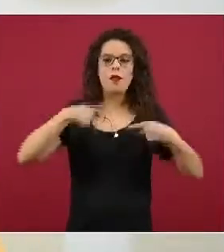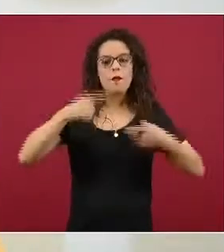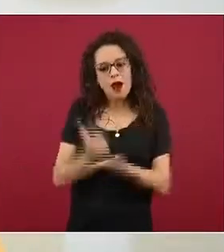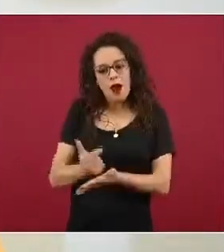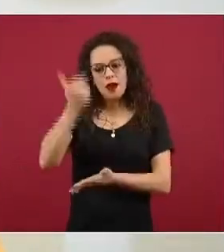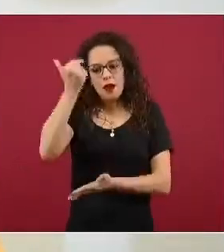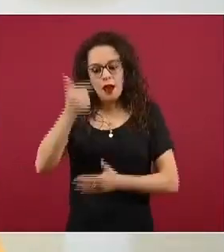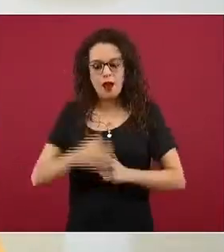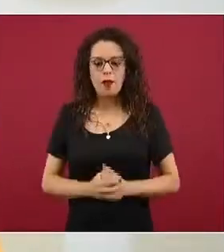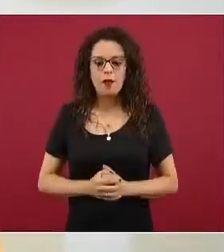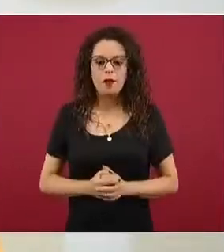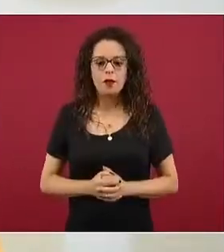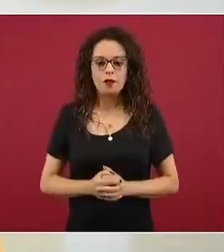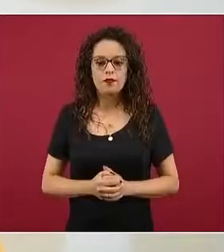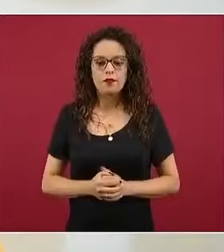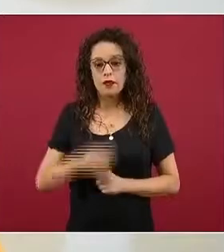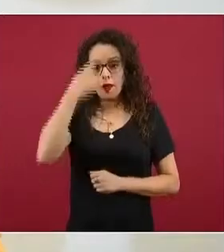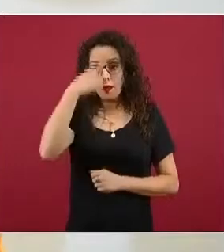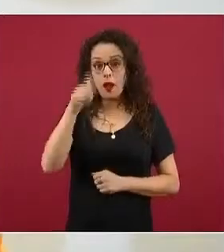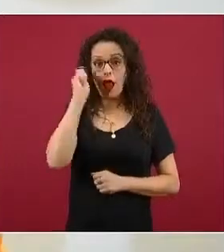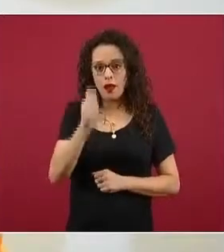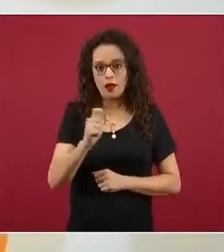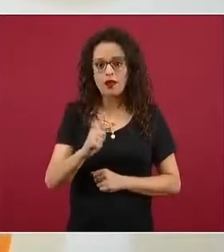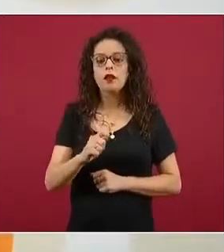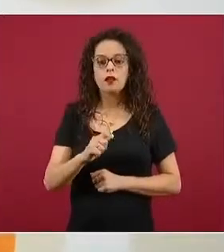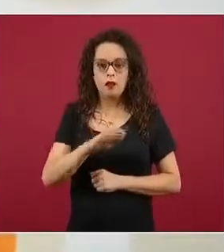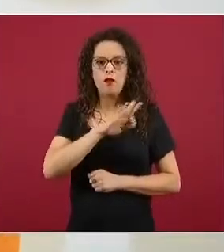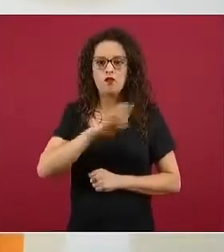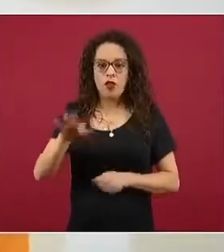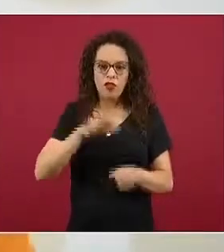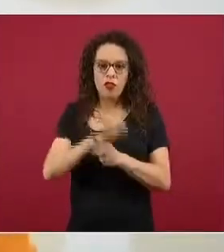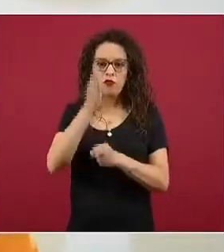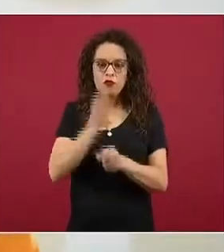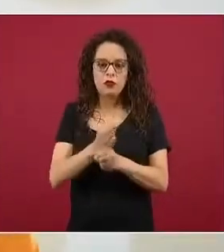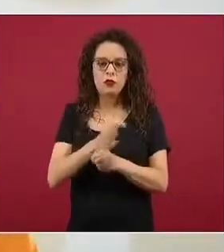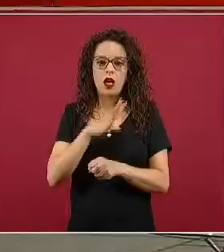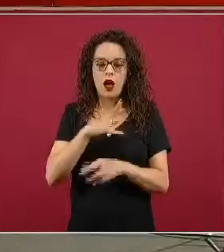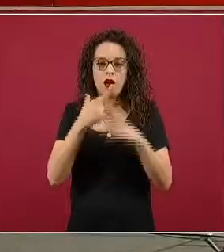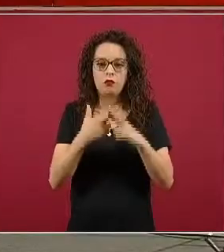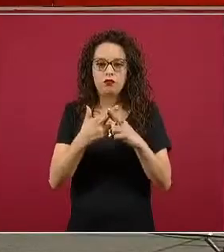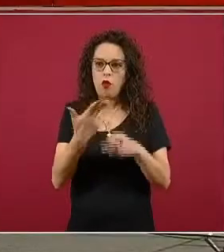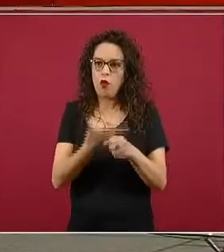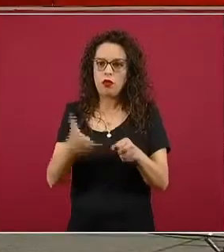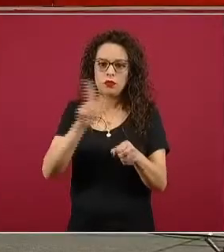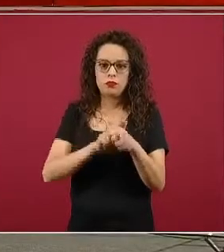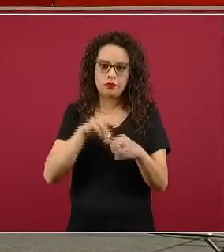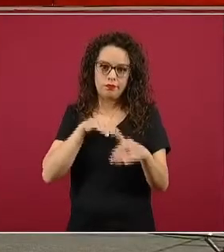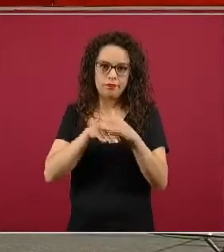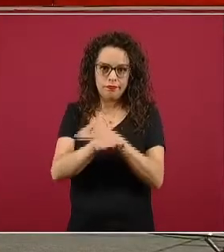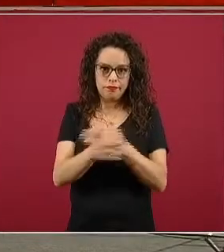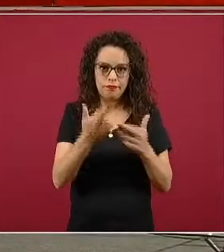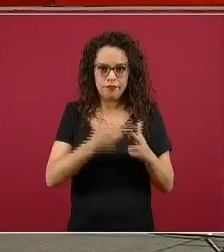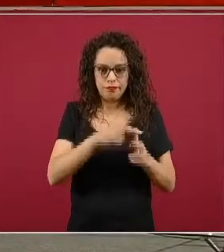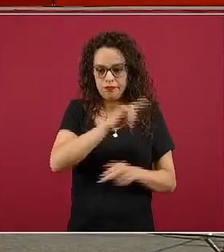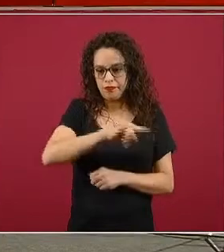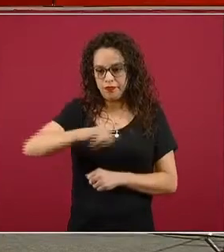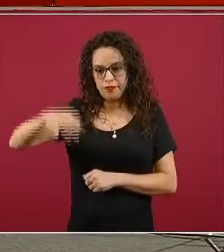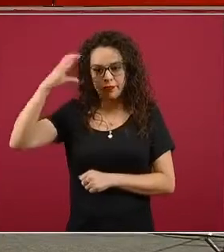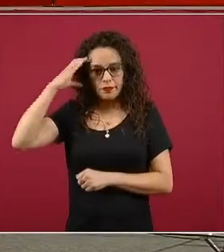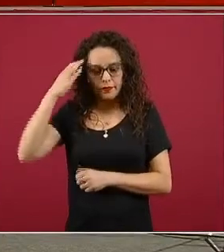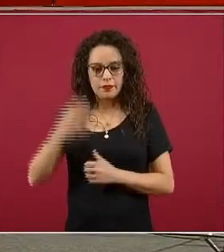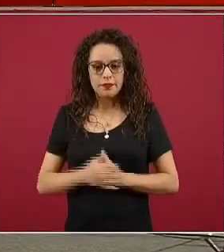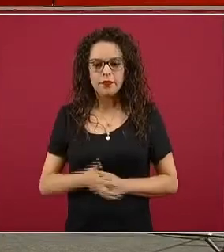y ampliación de la capacidad hospitalaria ya se señaló con detalle, pero nada más